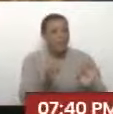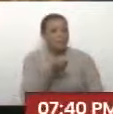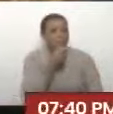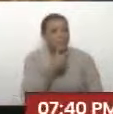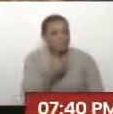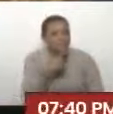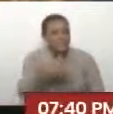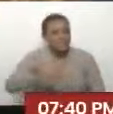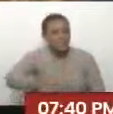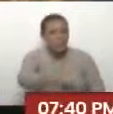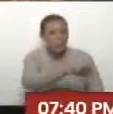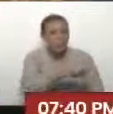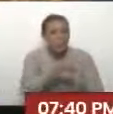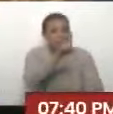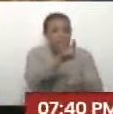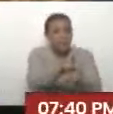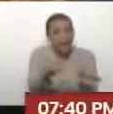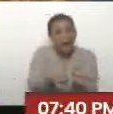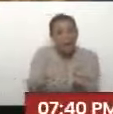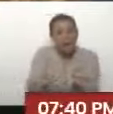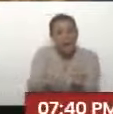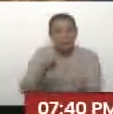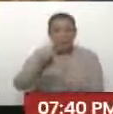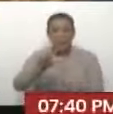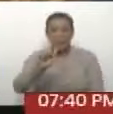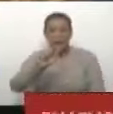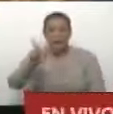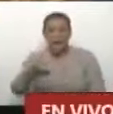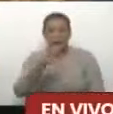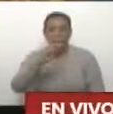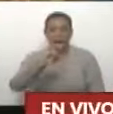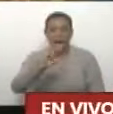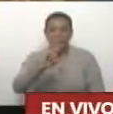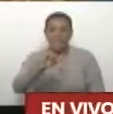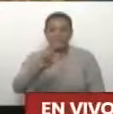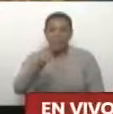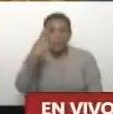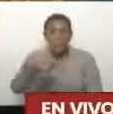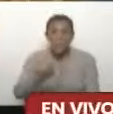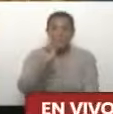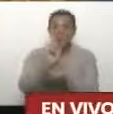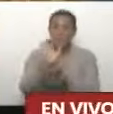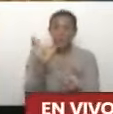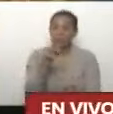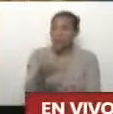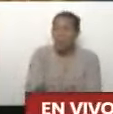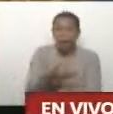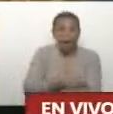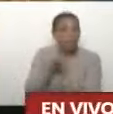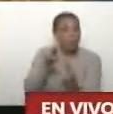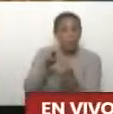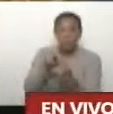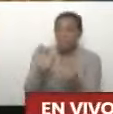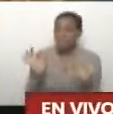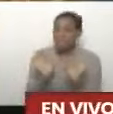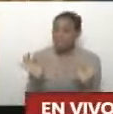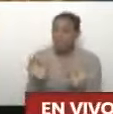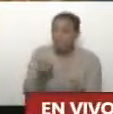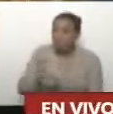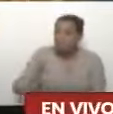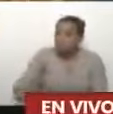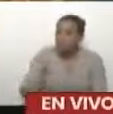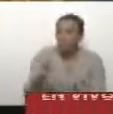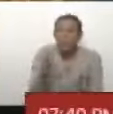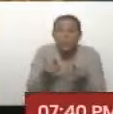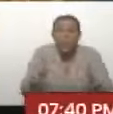nuestra ciudad para llevar la feria mucha gente por primera vez acudió a los espacios hermosos del laguito del círculo militar de Caracas